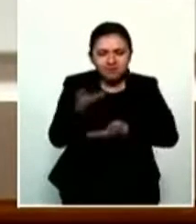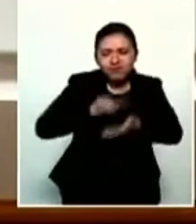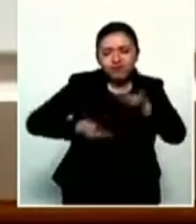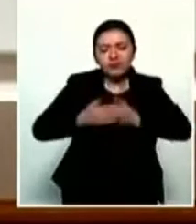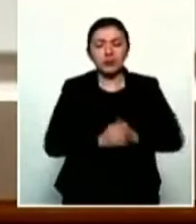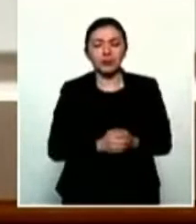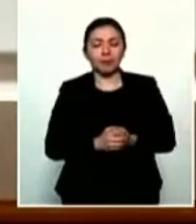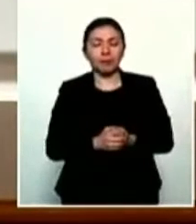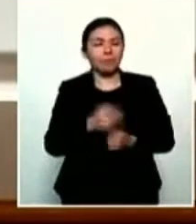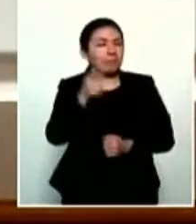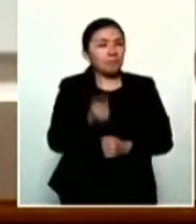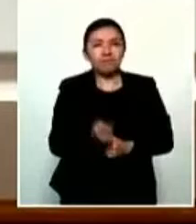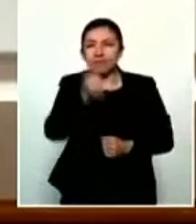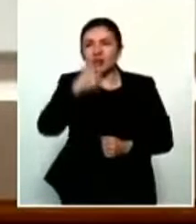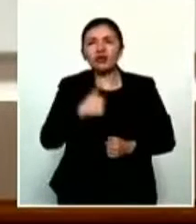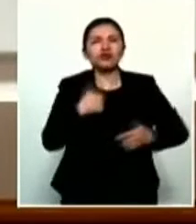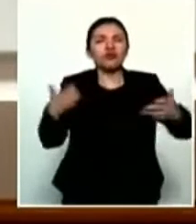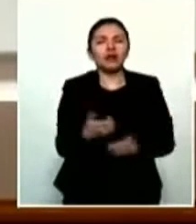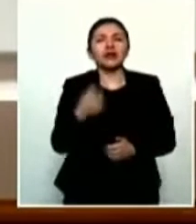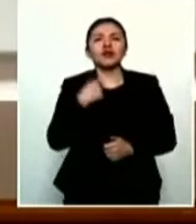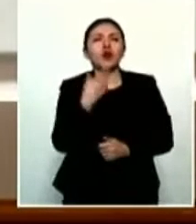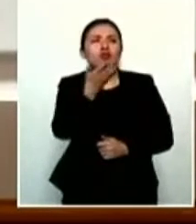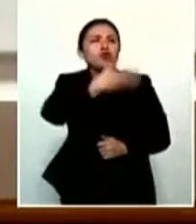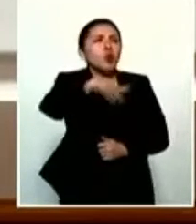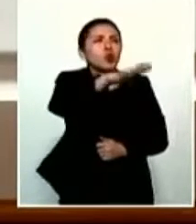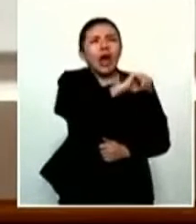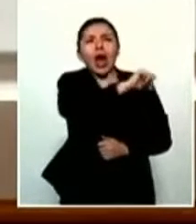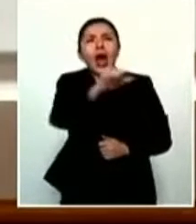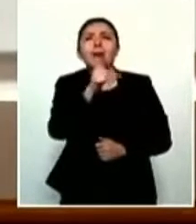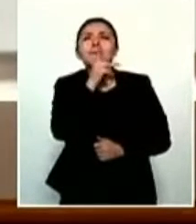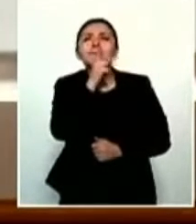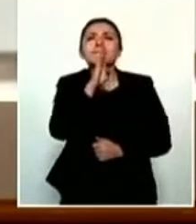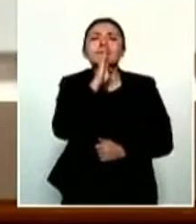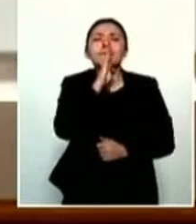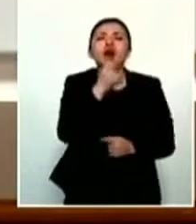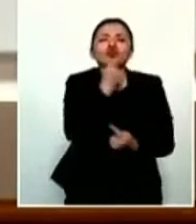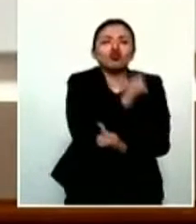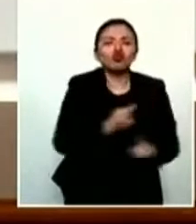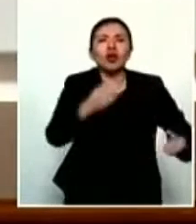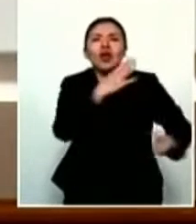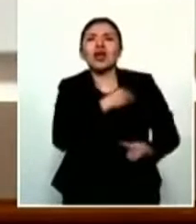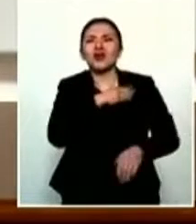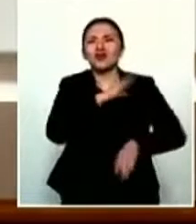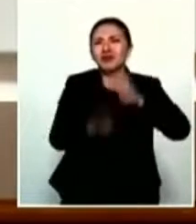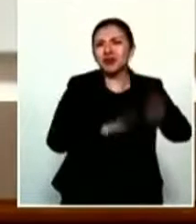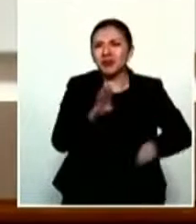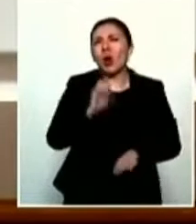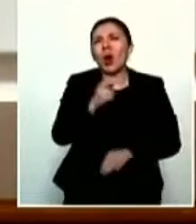Y lo primero que hice fue buscar a los papás de las niñas y los niños fallecidos y lesionados.